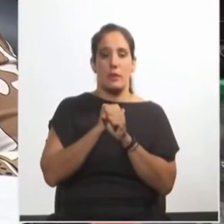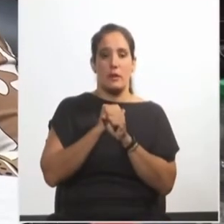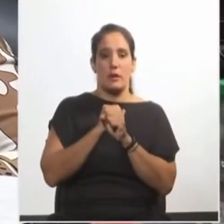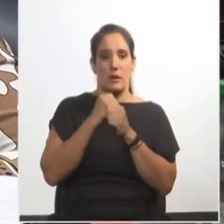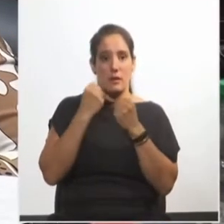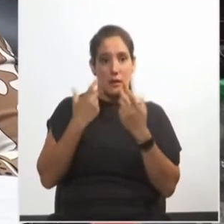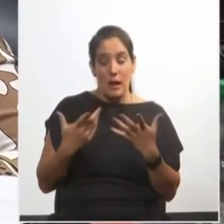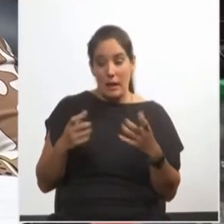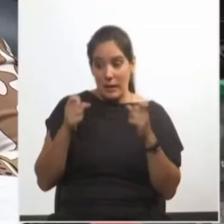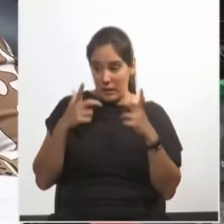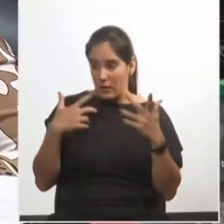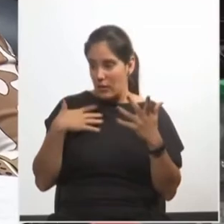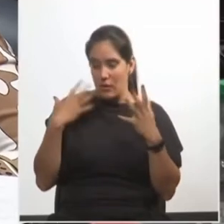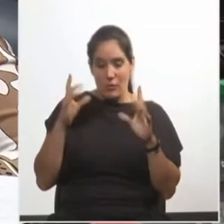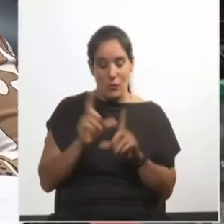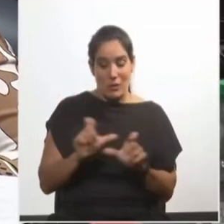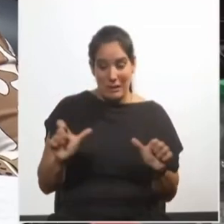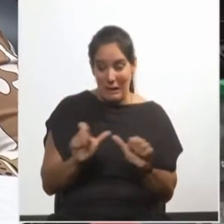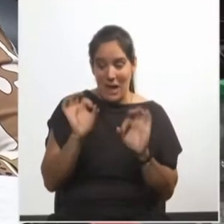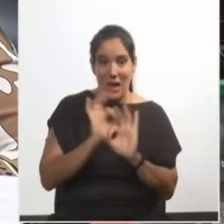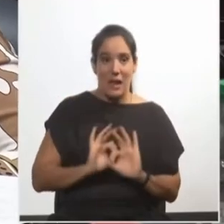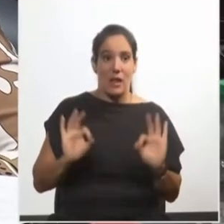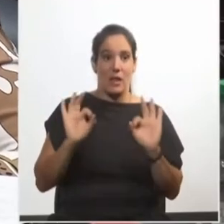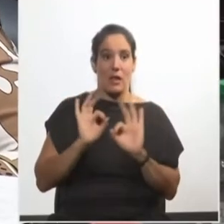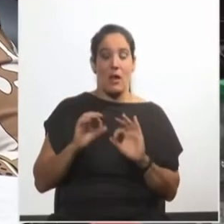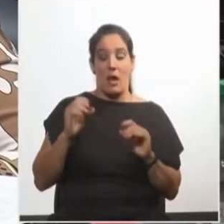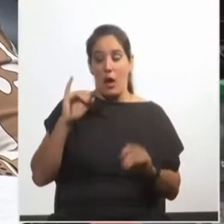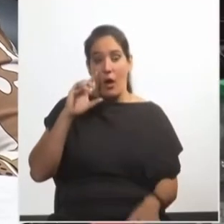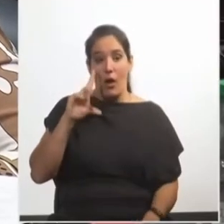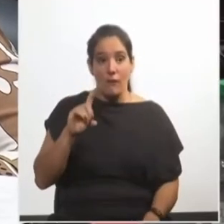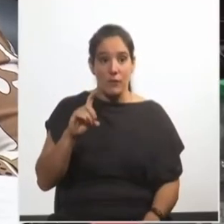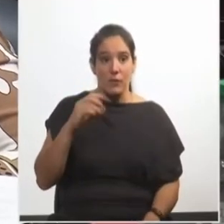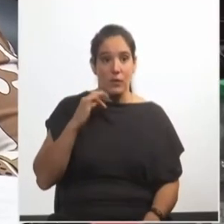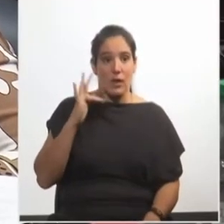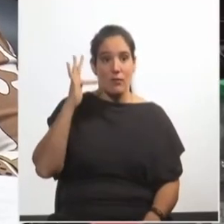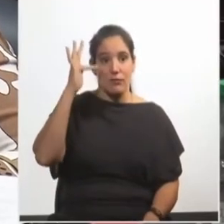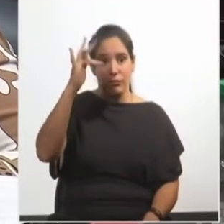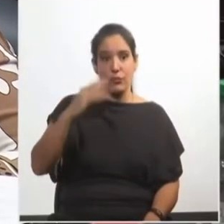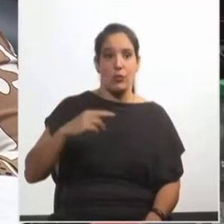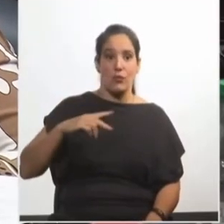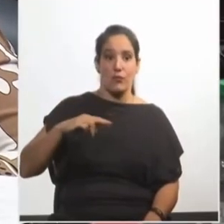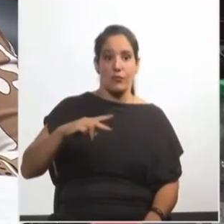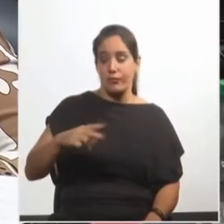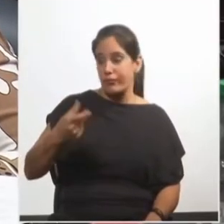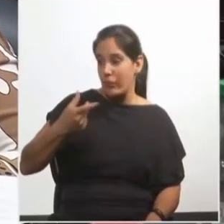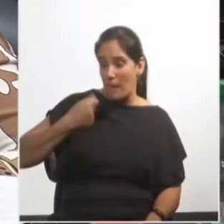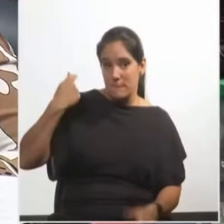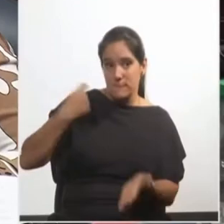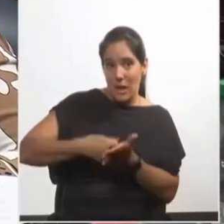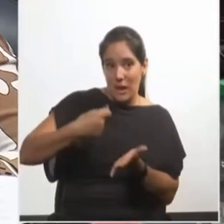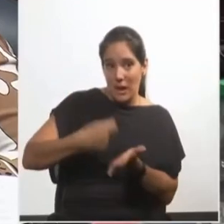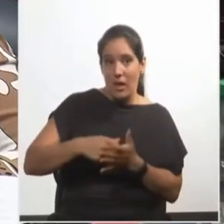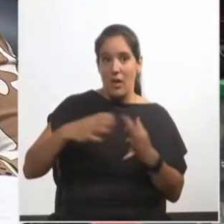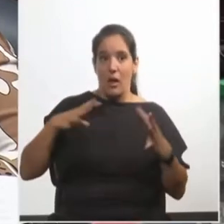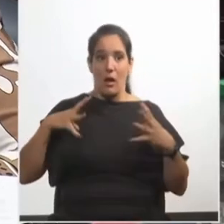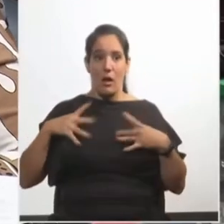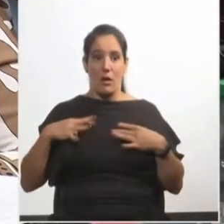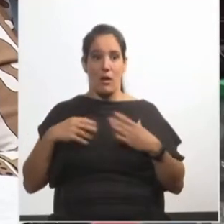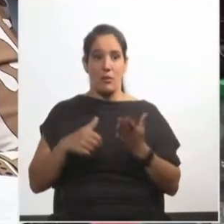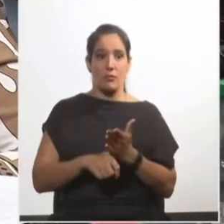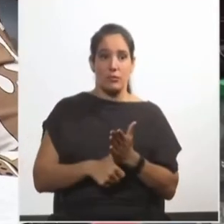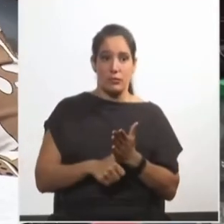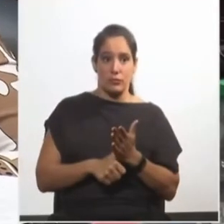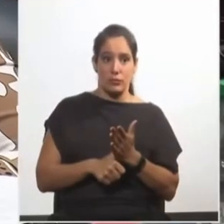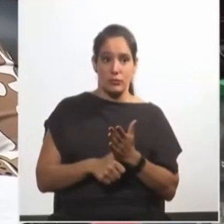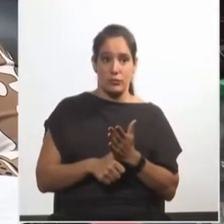que si no hacemos nada, la asistencia financiera que se requerirá para el pago de jubilaciones y pensiones